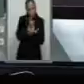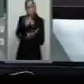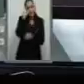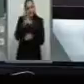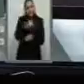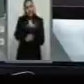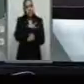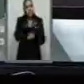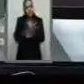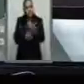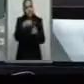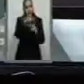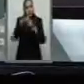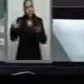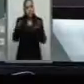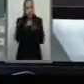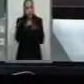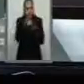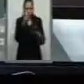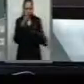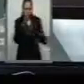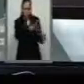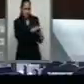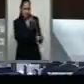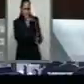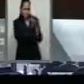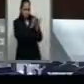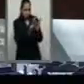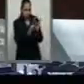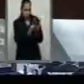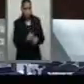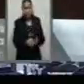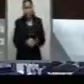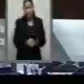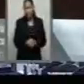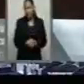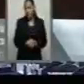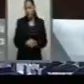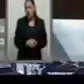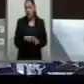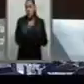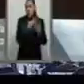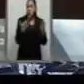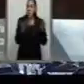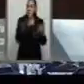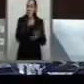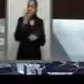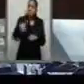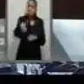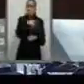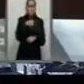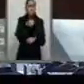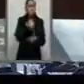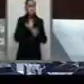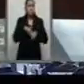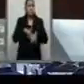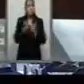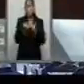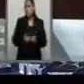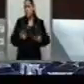funcionamiento. Ya mero concluyo, compañeros. Podríamos quedarnos igual o a partir del